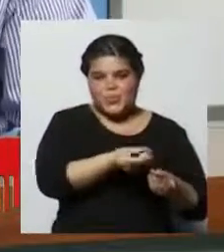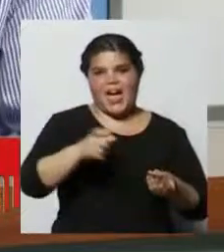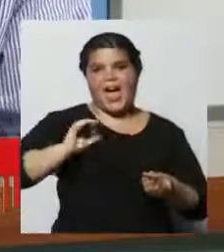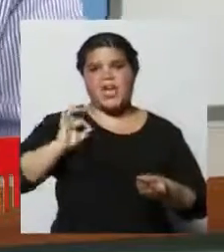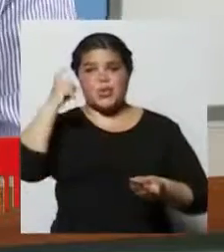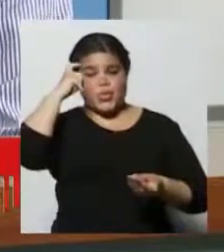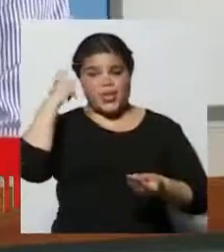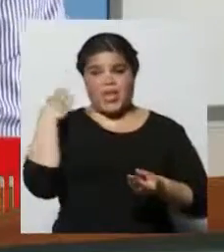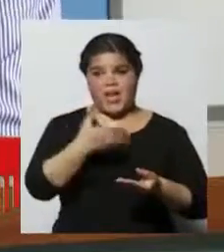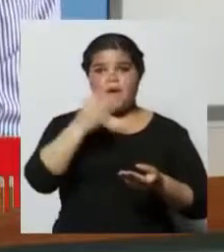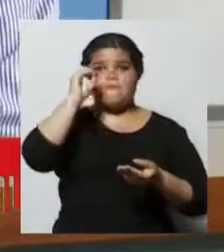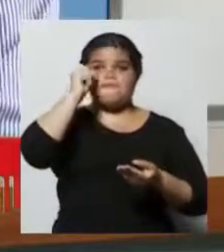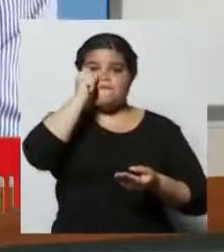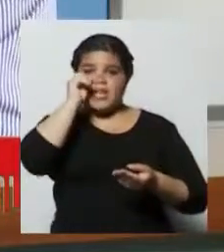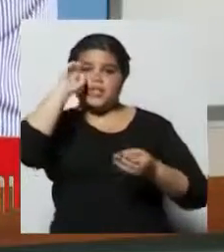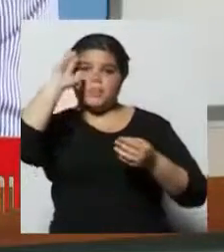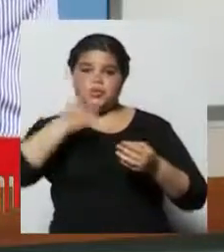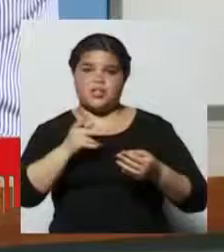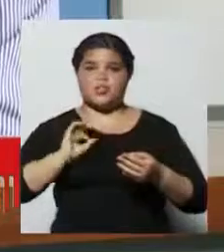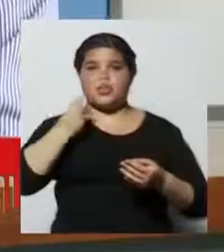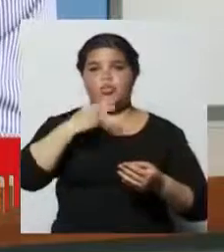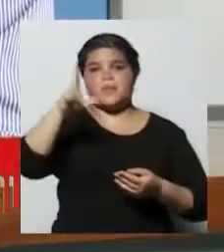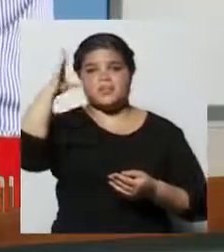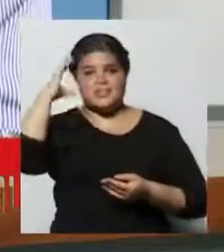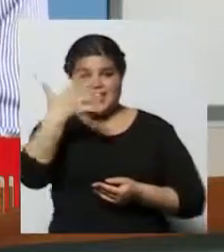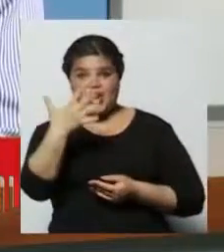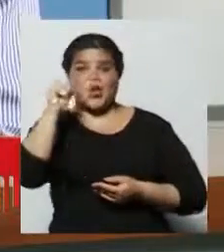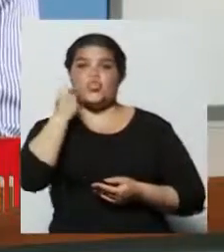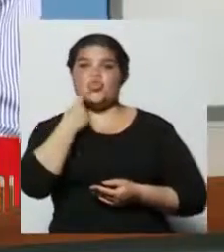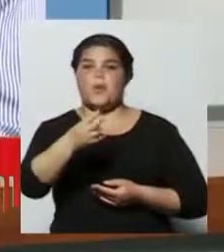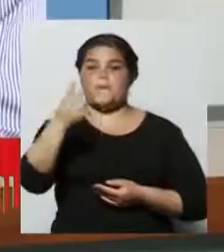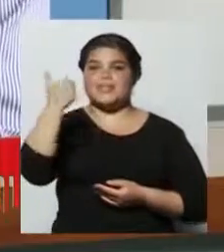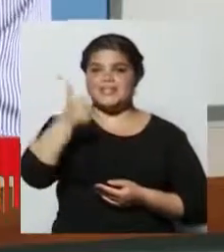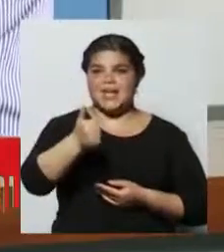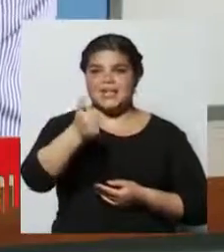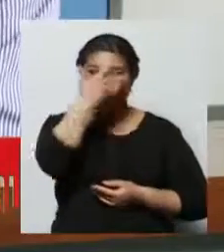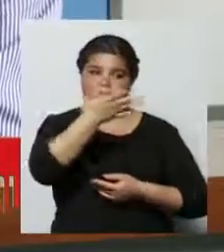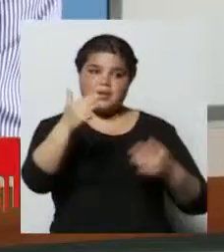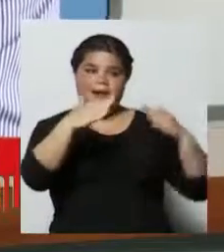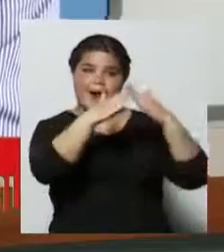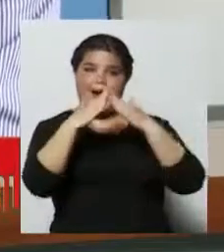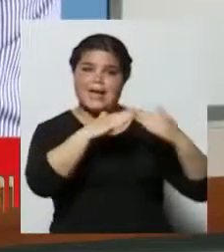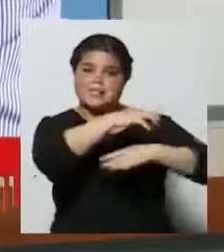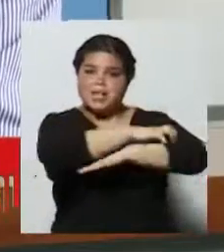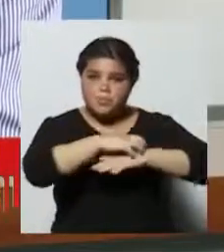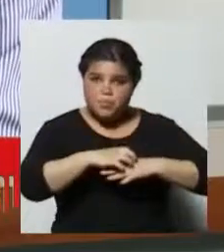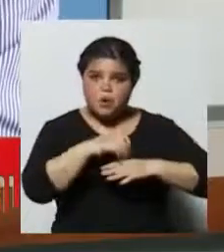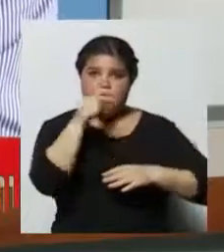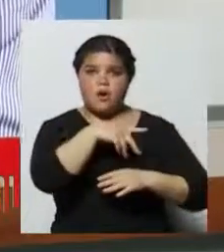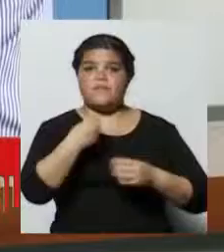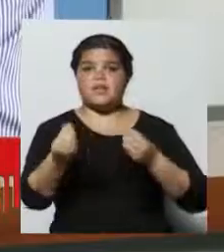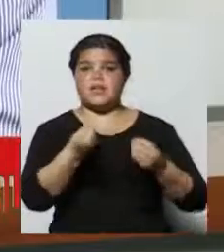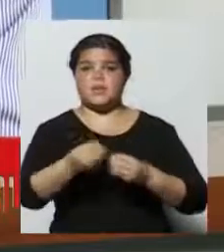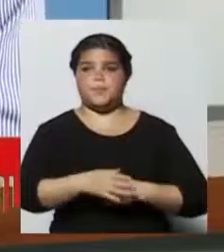bajó de un 20% en el año 2005-2006, el 20% de los ingresos de los hogares más pobres iban